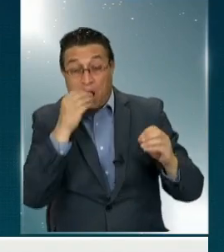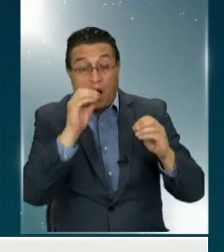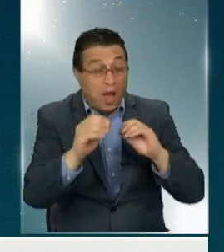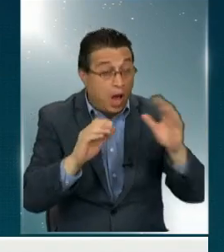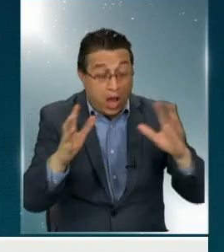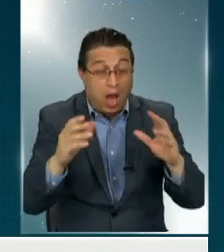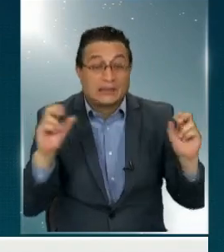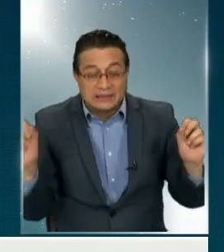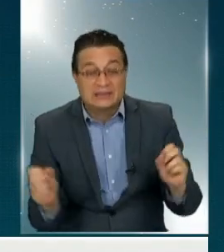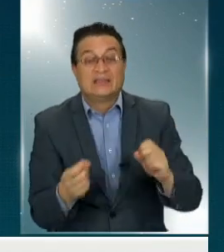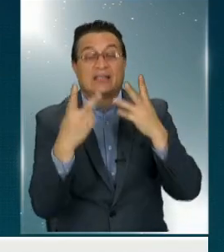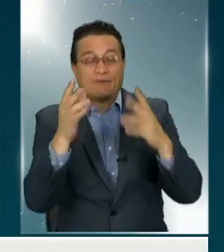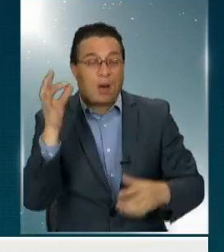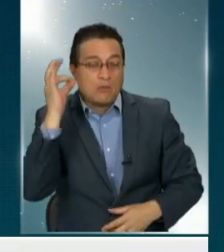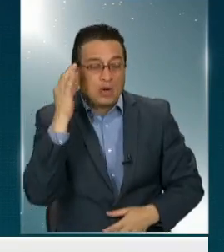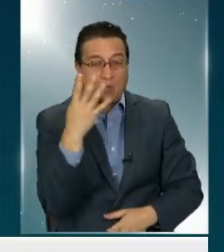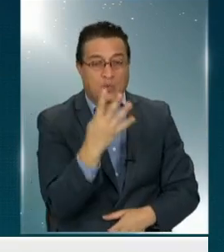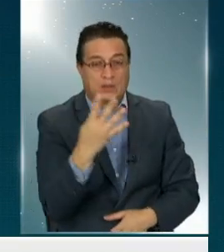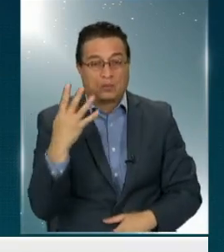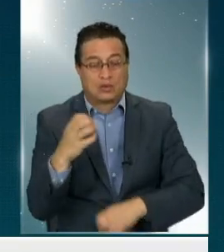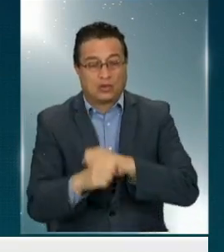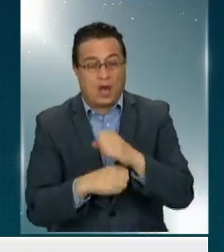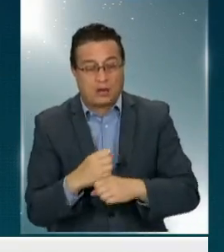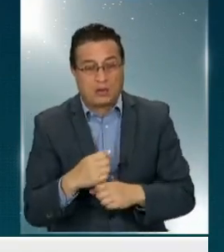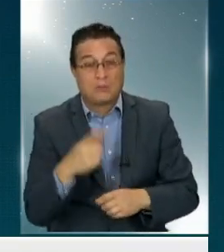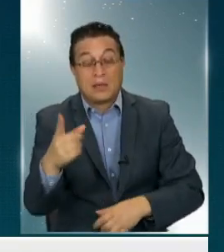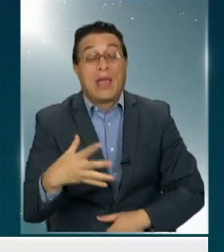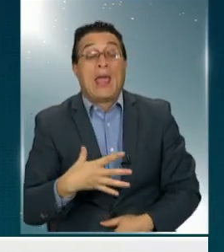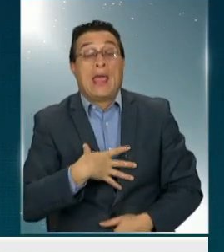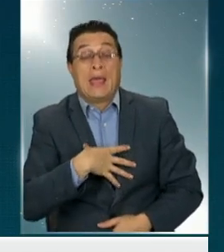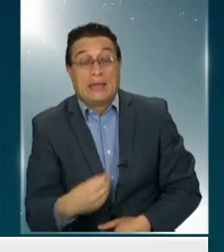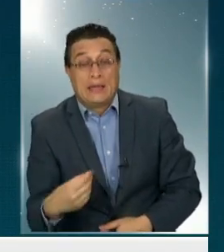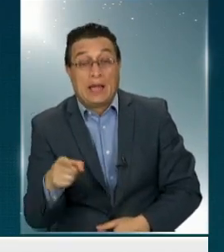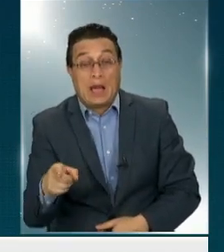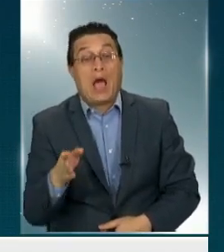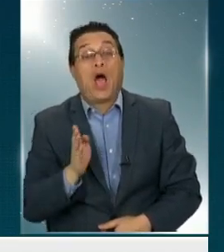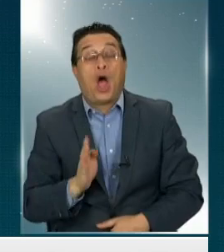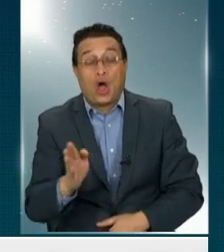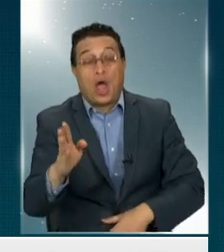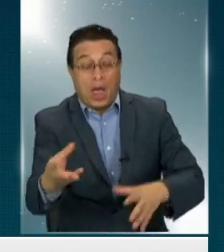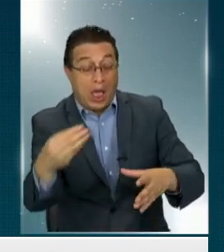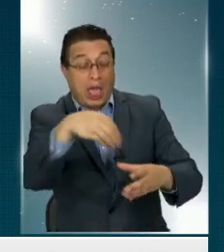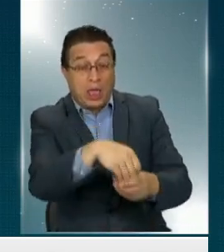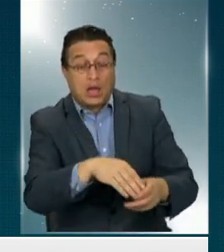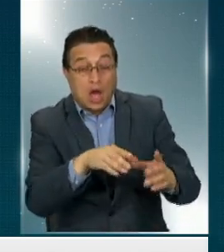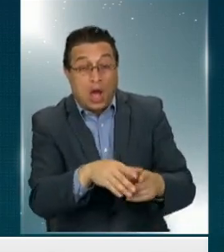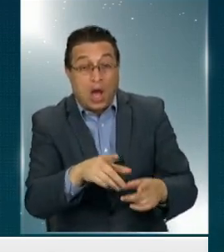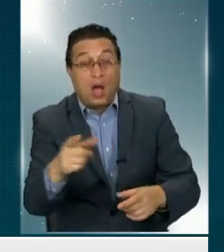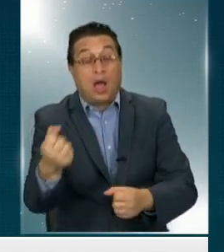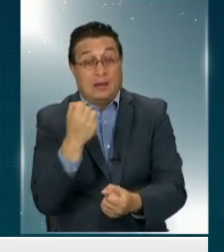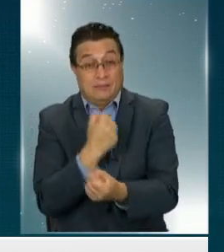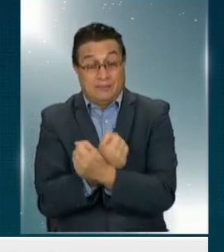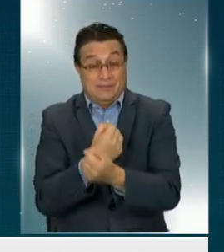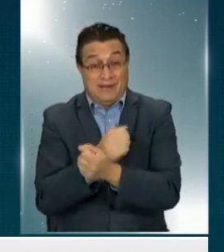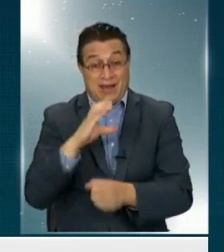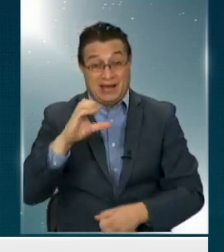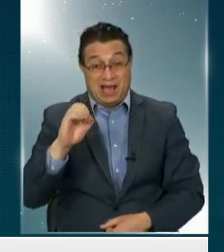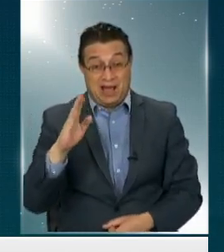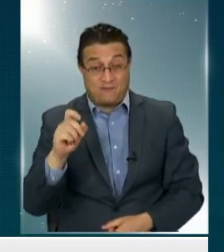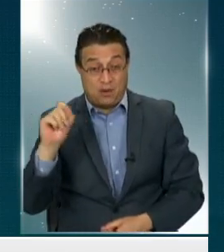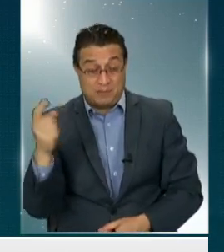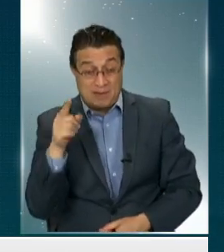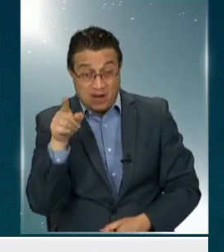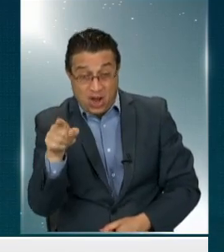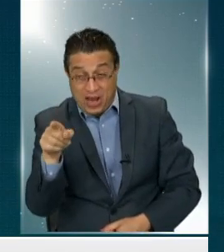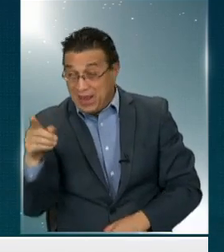a la mujer de 44 años. Sin embargo, su hija continuaba al interior del hogar. El cabo primero, Daniel Carrasco